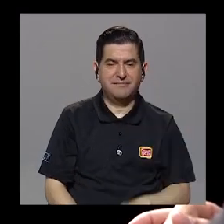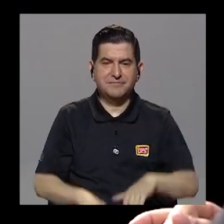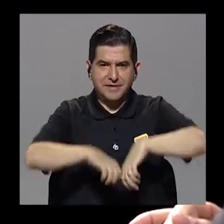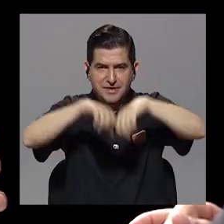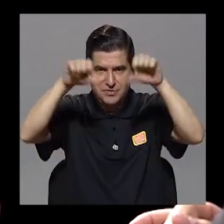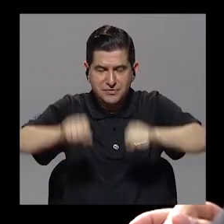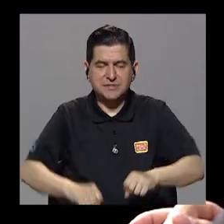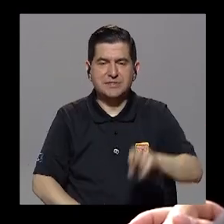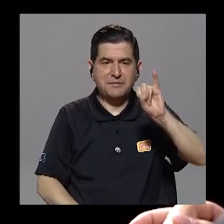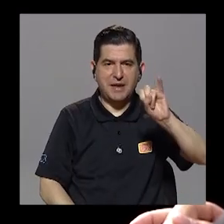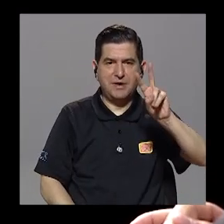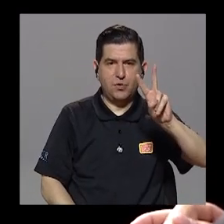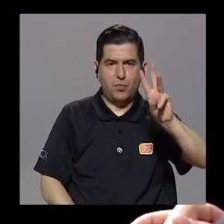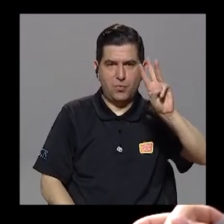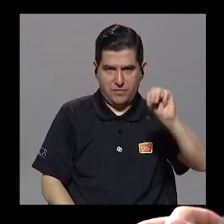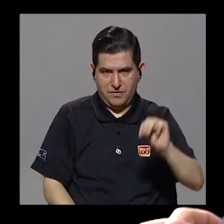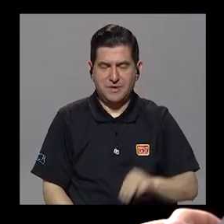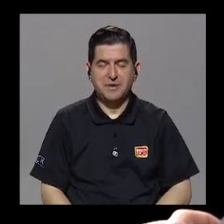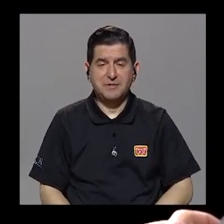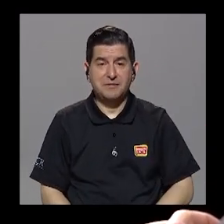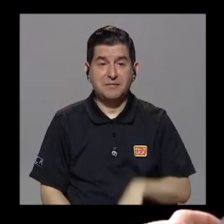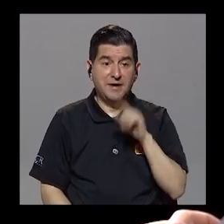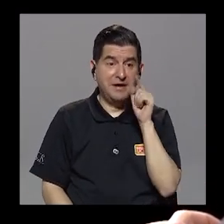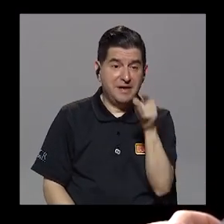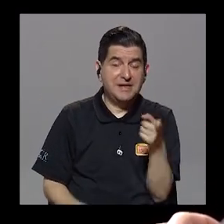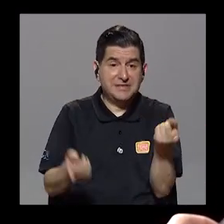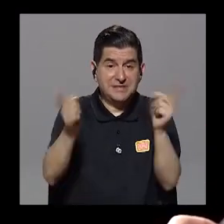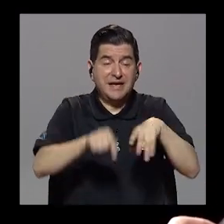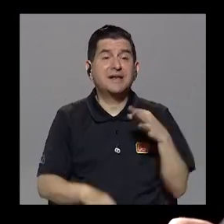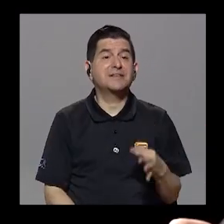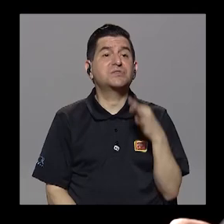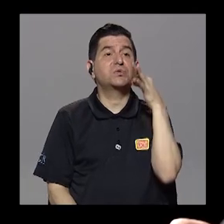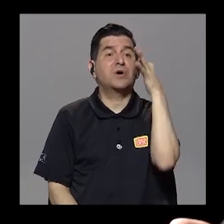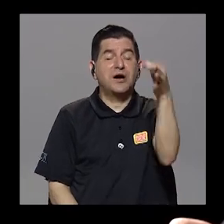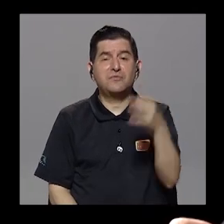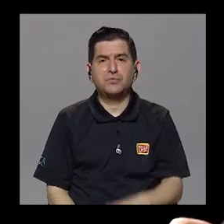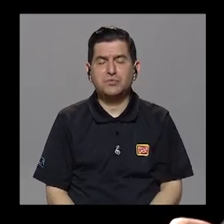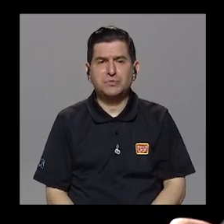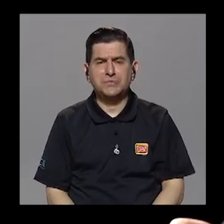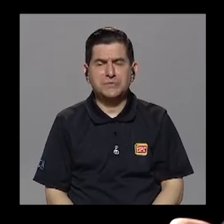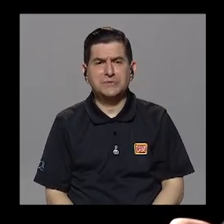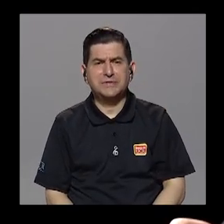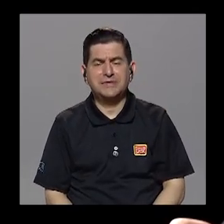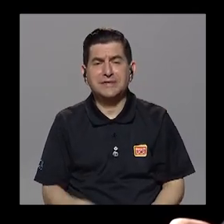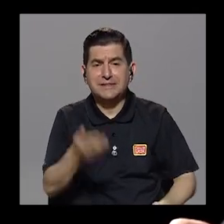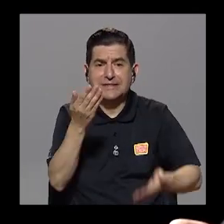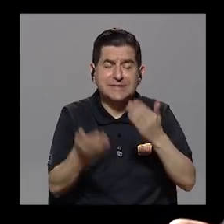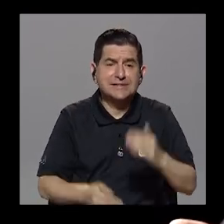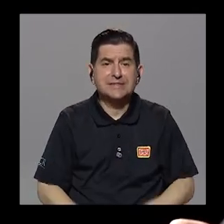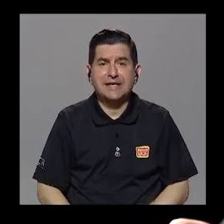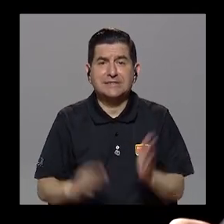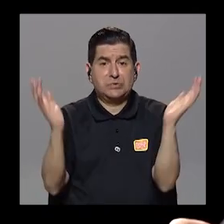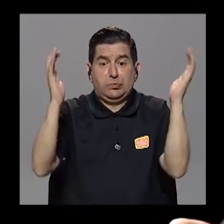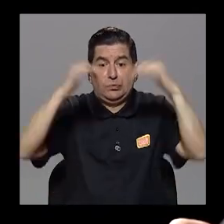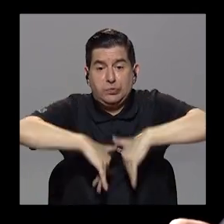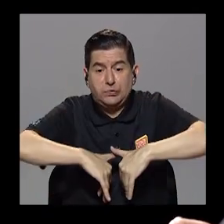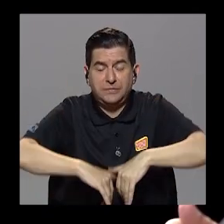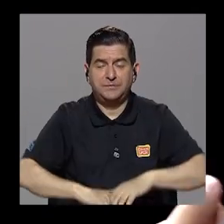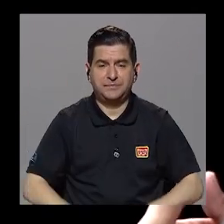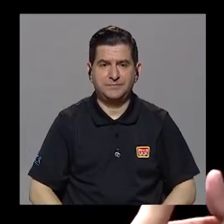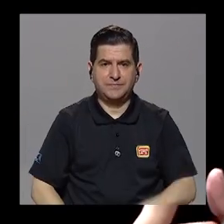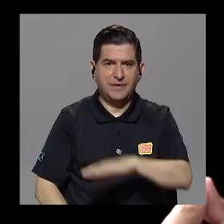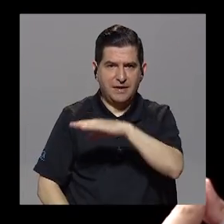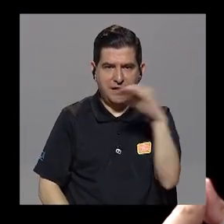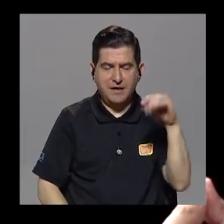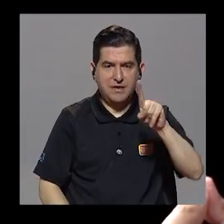cómo el sistema de invalidez, vejez y muerte es el que se encontraría a largo plazo más enfrentado hacia un colapso casi.